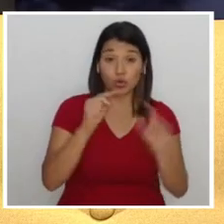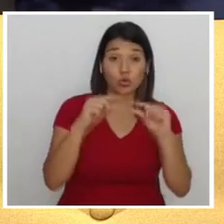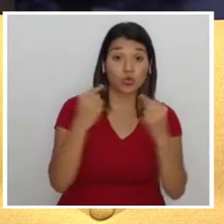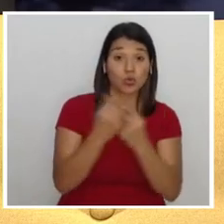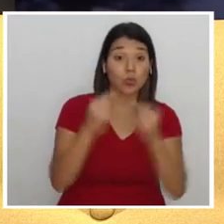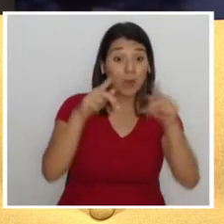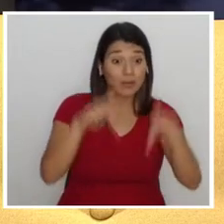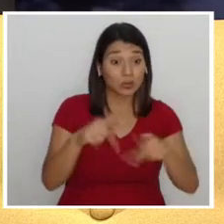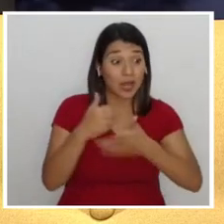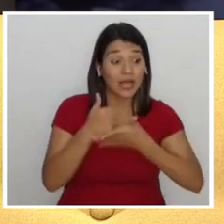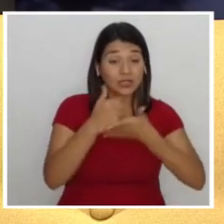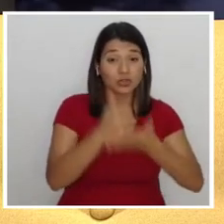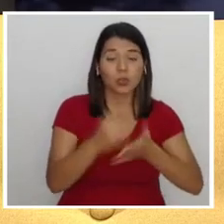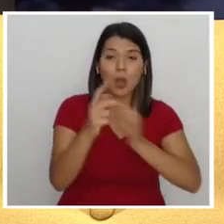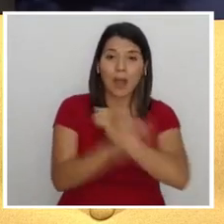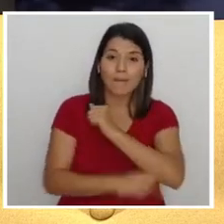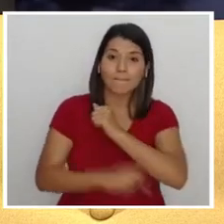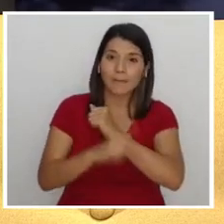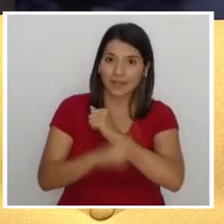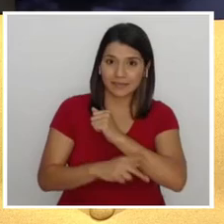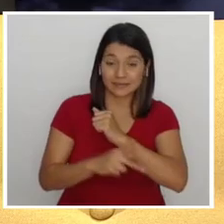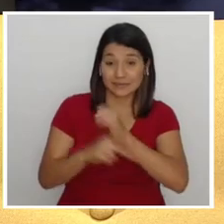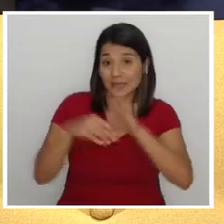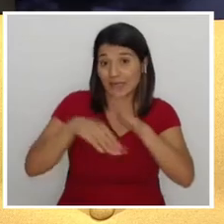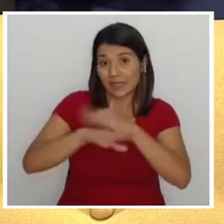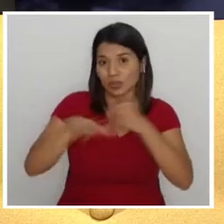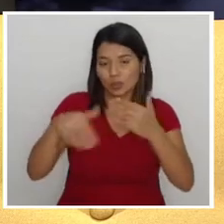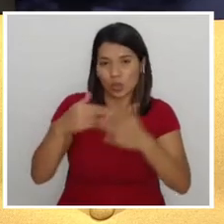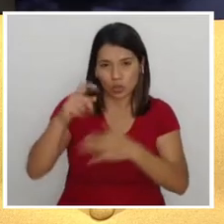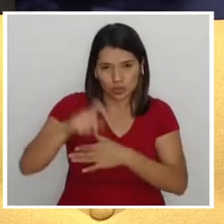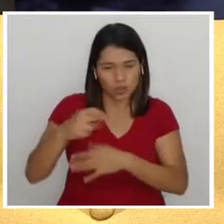en lo que nos necesiten. Siempre vamos a estar ahí